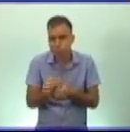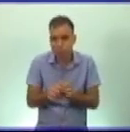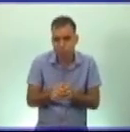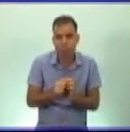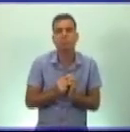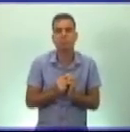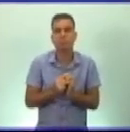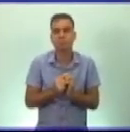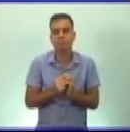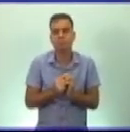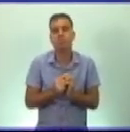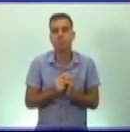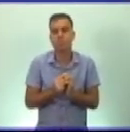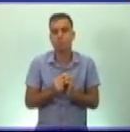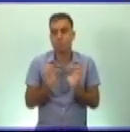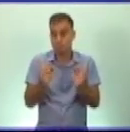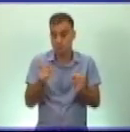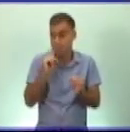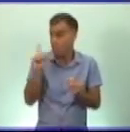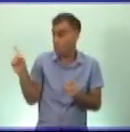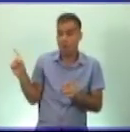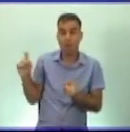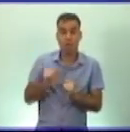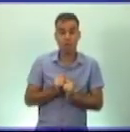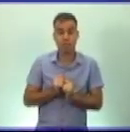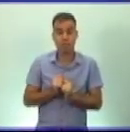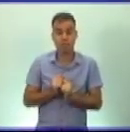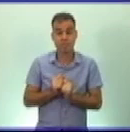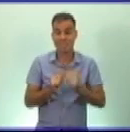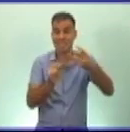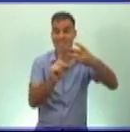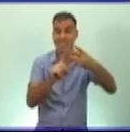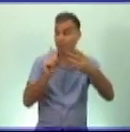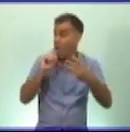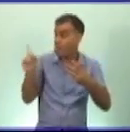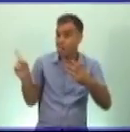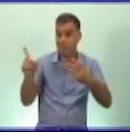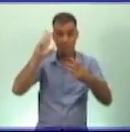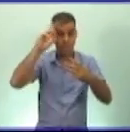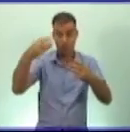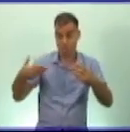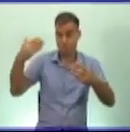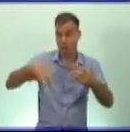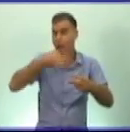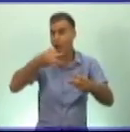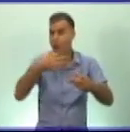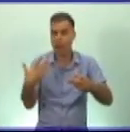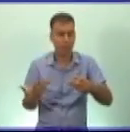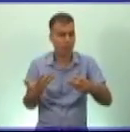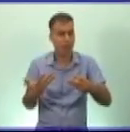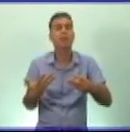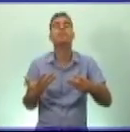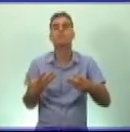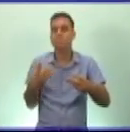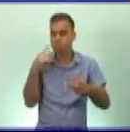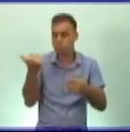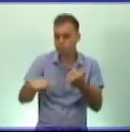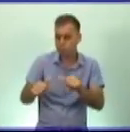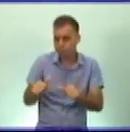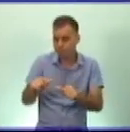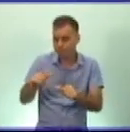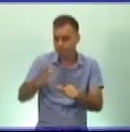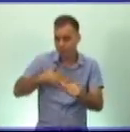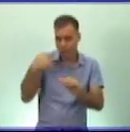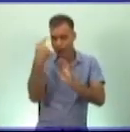le aparece, por ejemplo, la reacción del dioxígeno con los hidrocarburos, que recuerden que nosotros habíamos dicho que eran sustancias que estaban formadas fundamentalmente